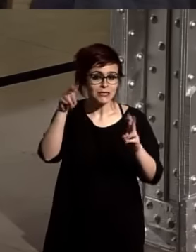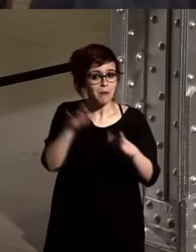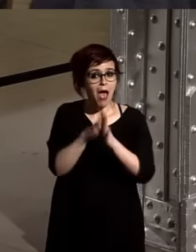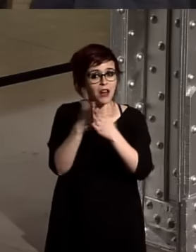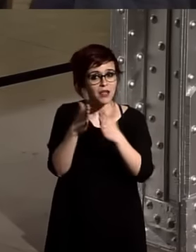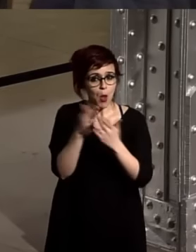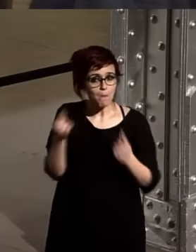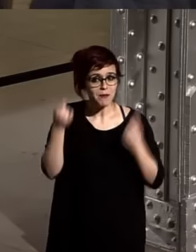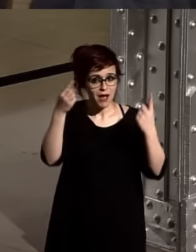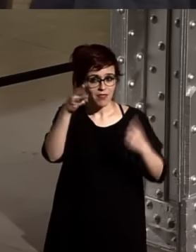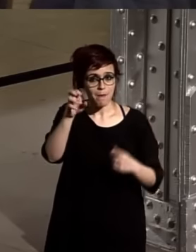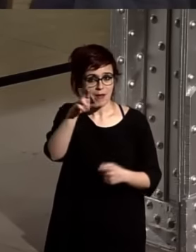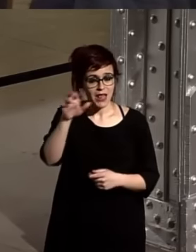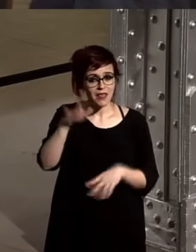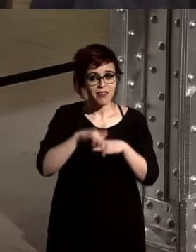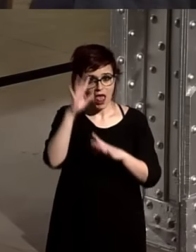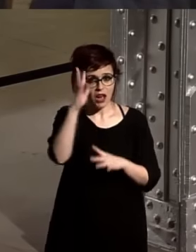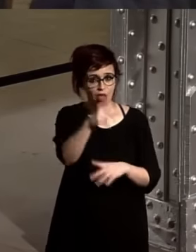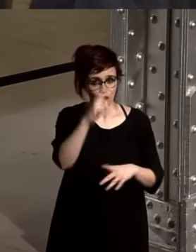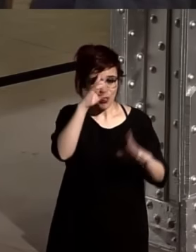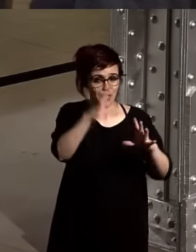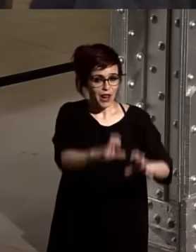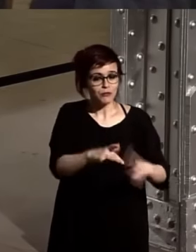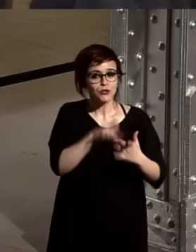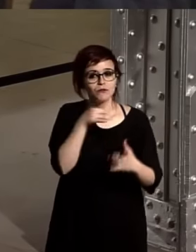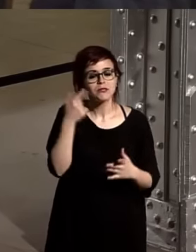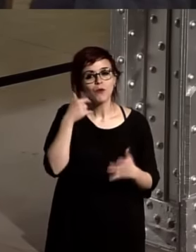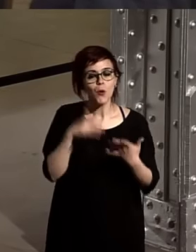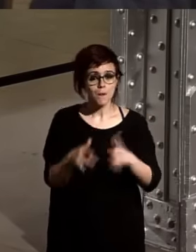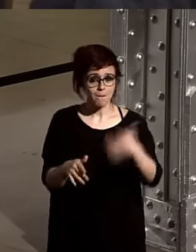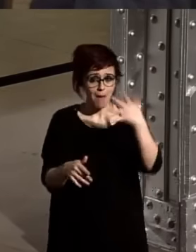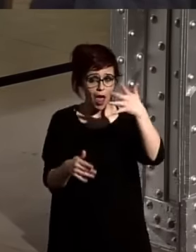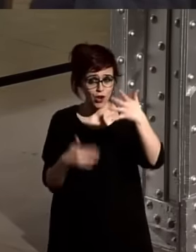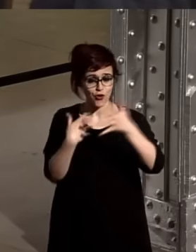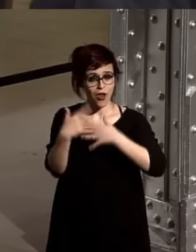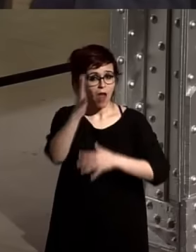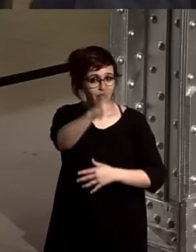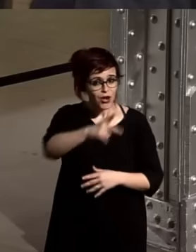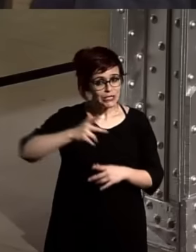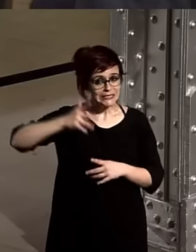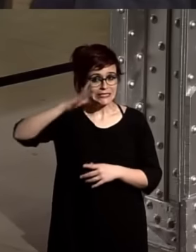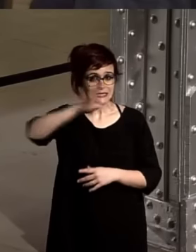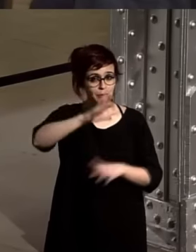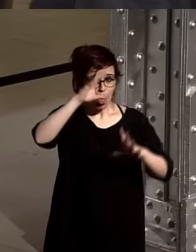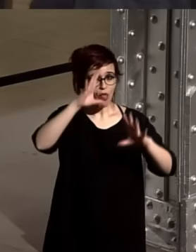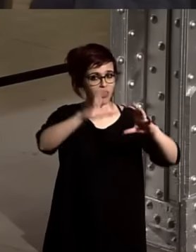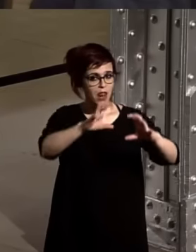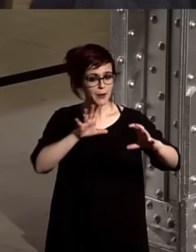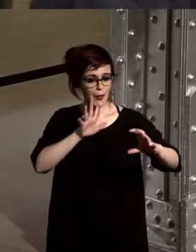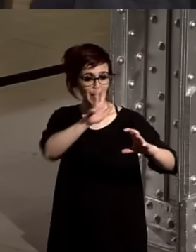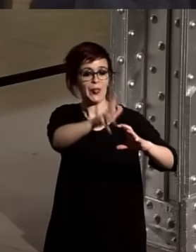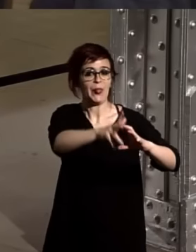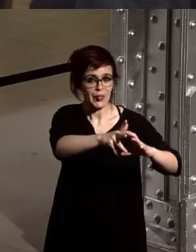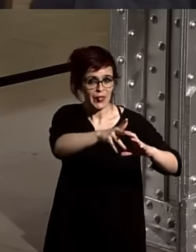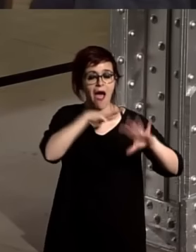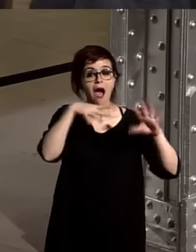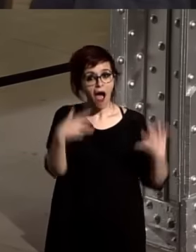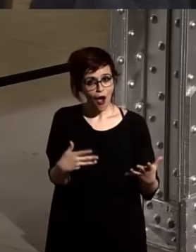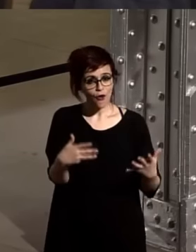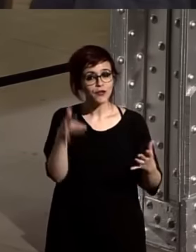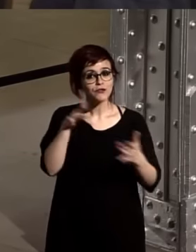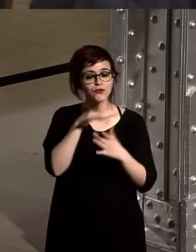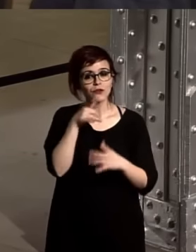primer libro de Pérez de Ladrón de de cerebros o sea sale la mano del ladrón y el cerebro y en este caso pues sale